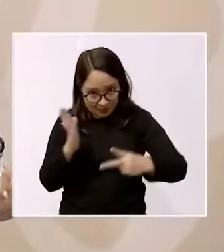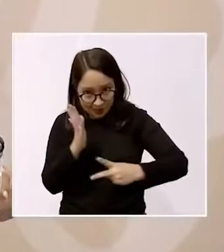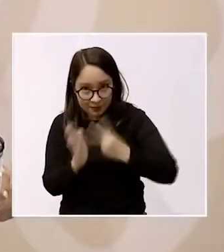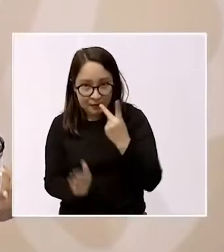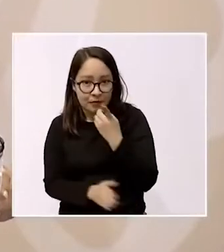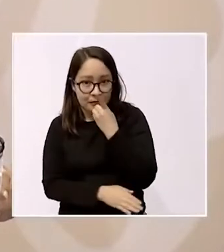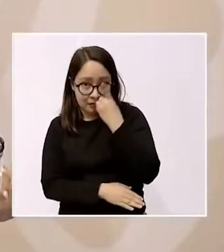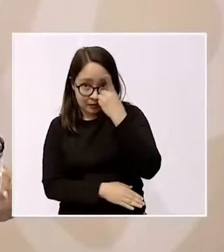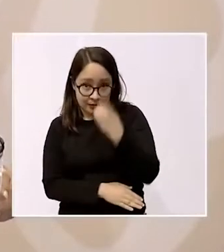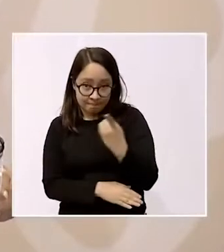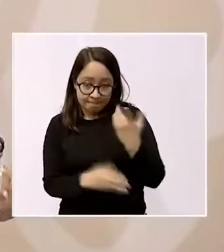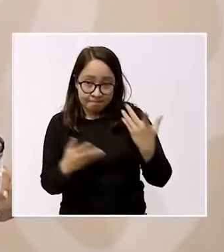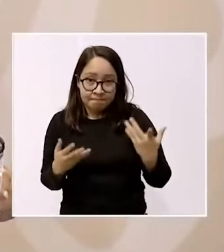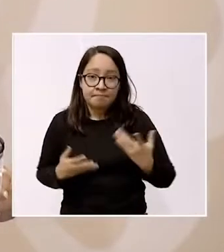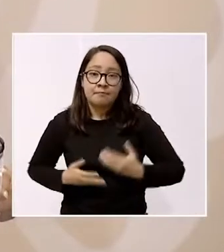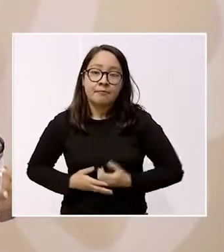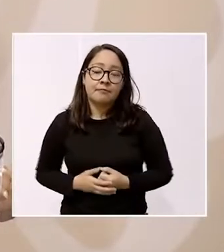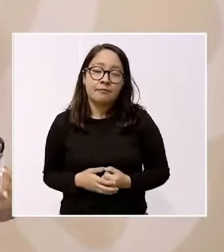en